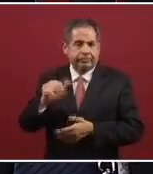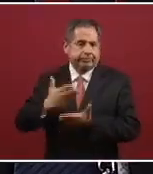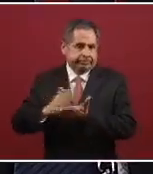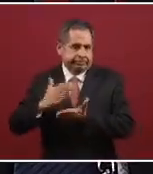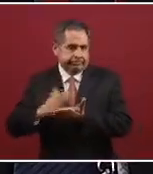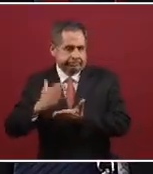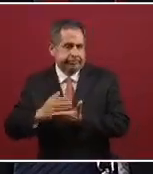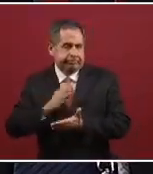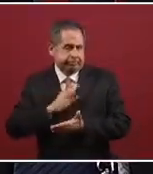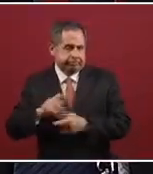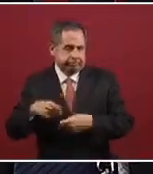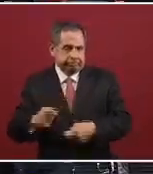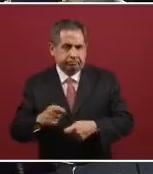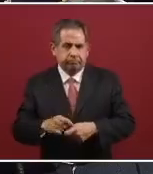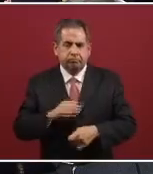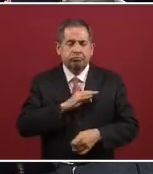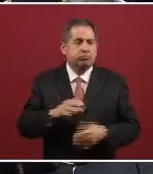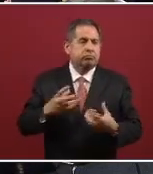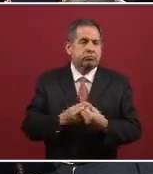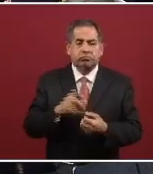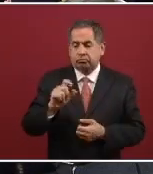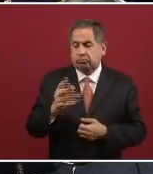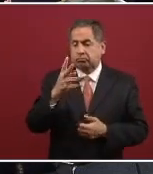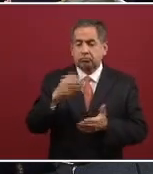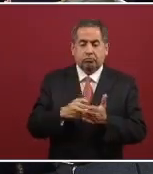es cercana a los